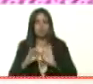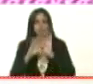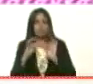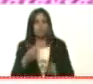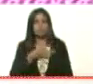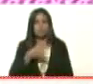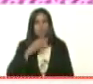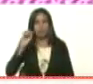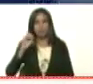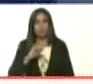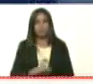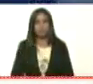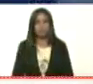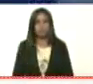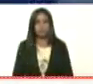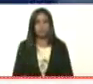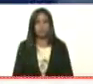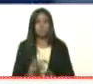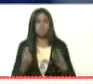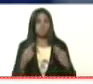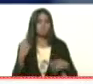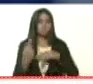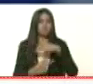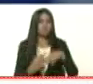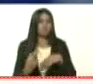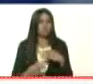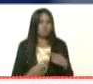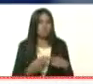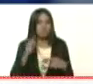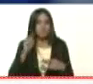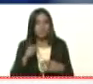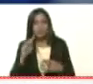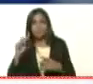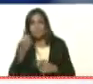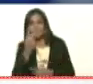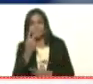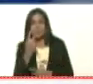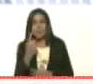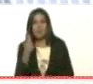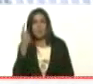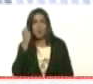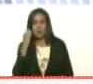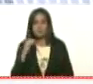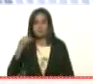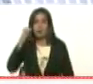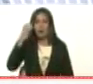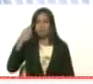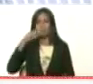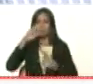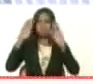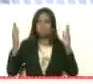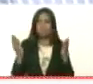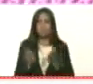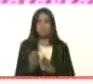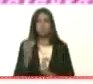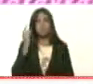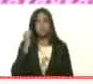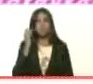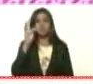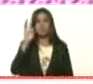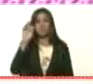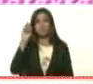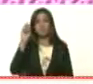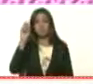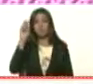socialismo, muy revolucionaria, y una de las primeras feministas del mundo, Flora Tristán.